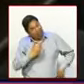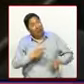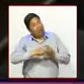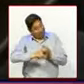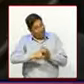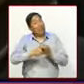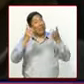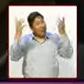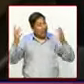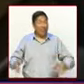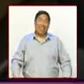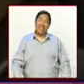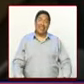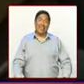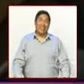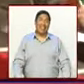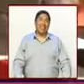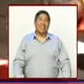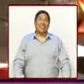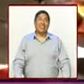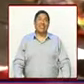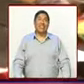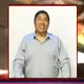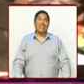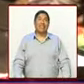los asambleístas!